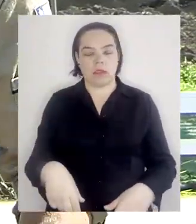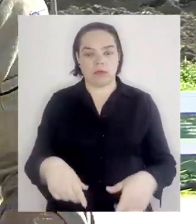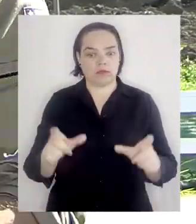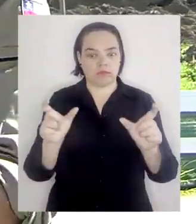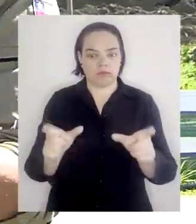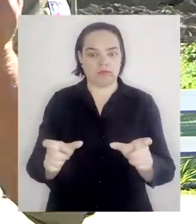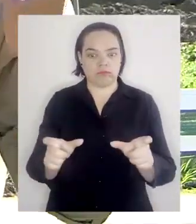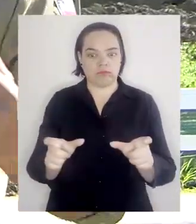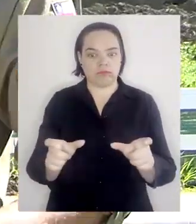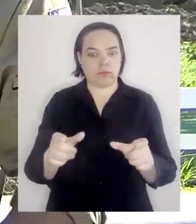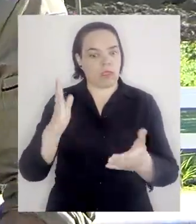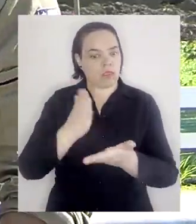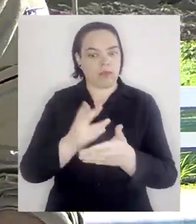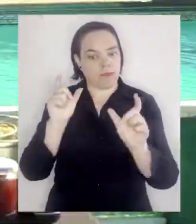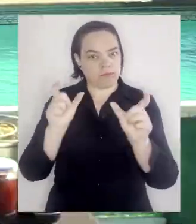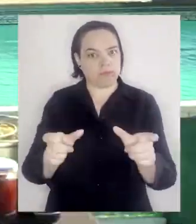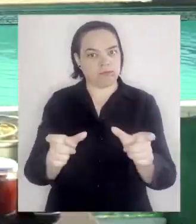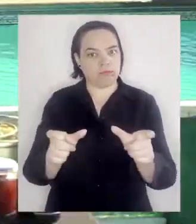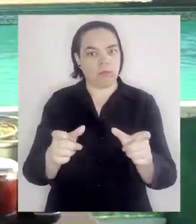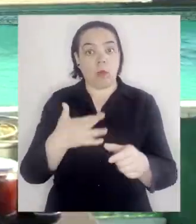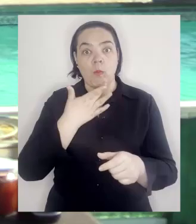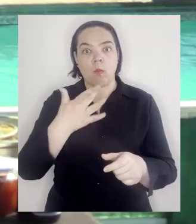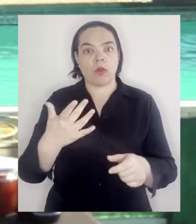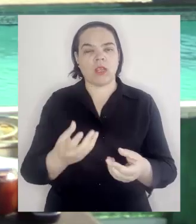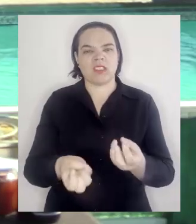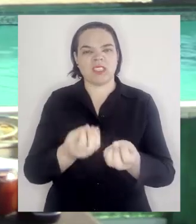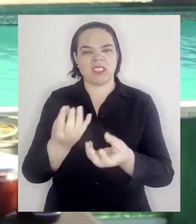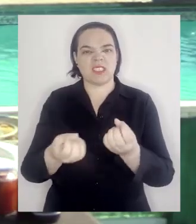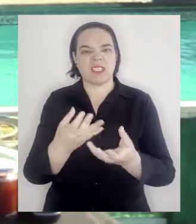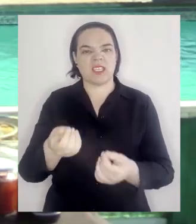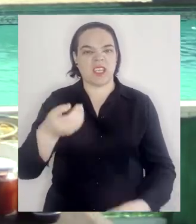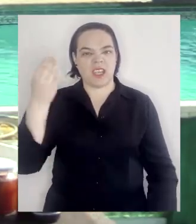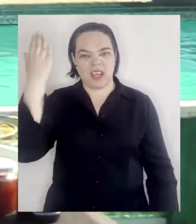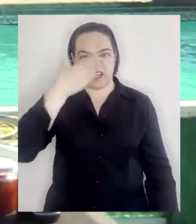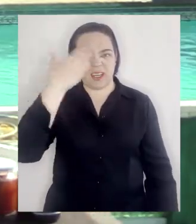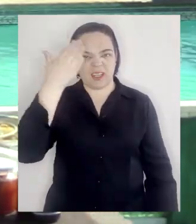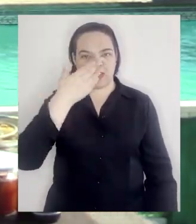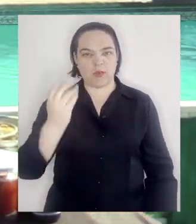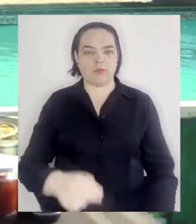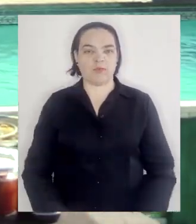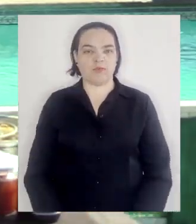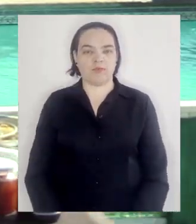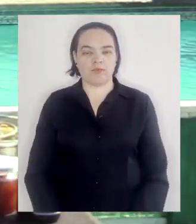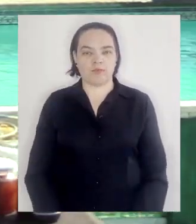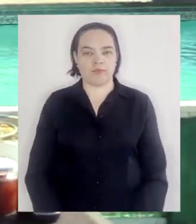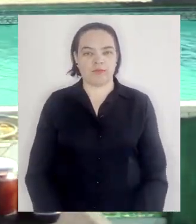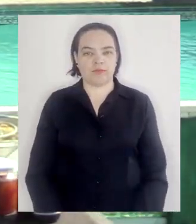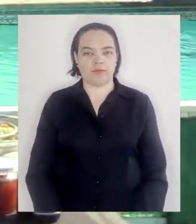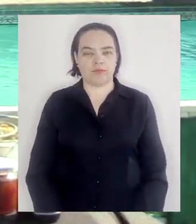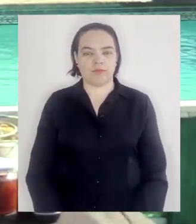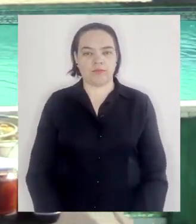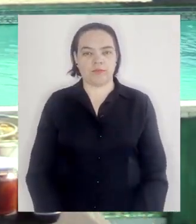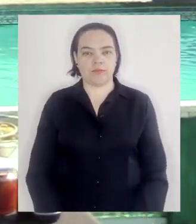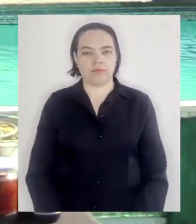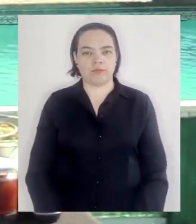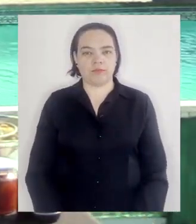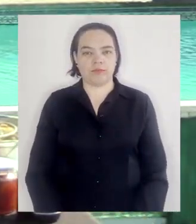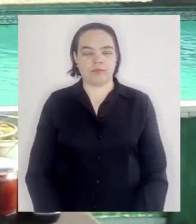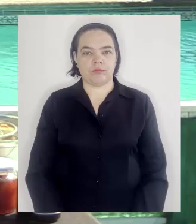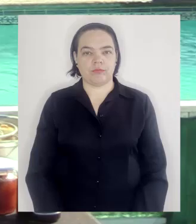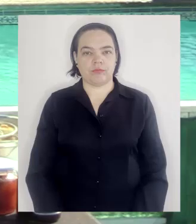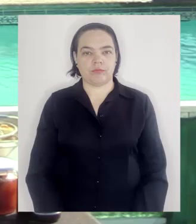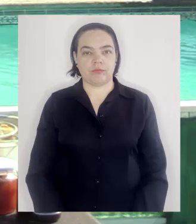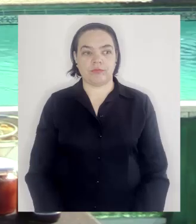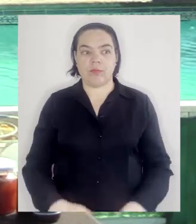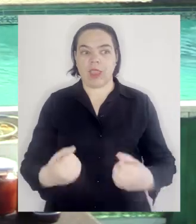no puedes dejar una panqueque como va a se quemar. Se quema el tiro, claro, obvio, es una cosa lógica. Así que ahora, ya que